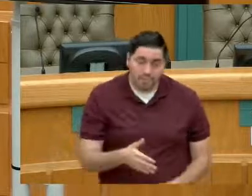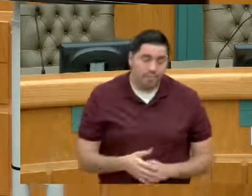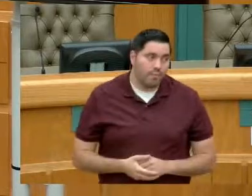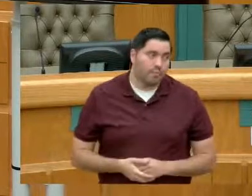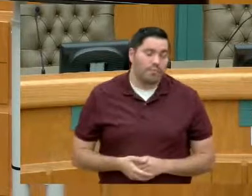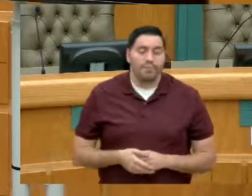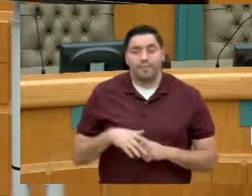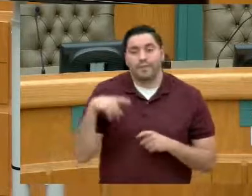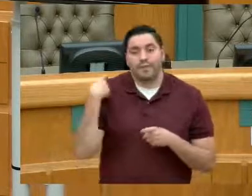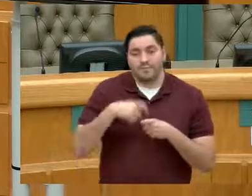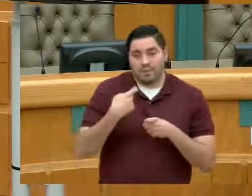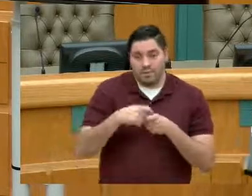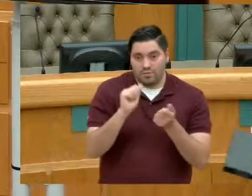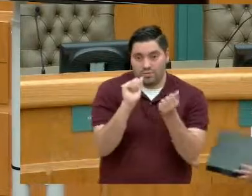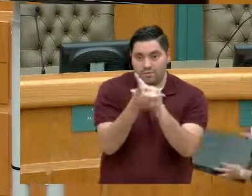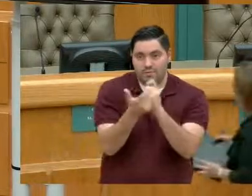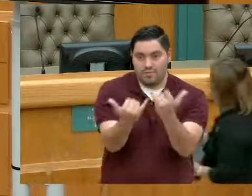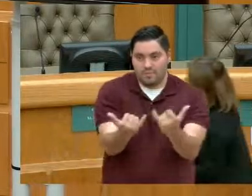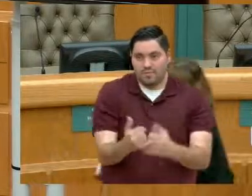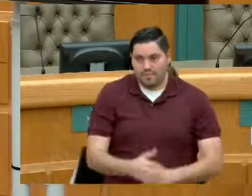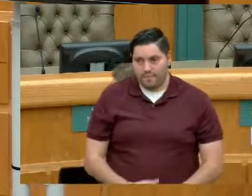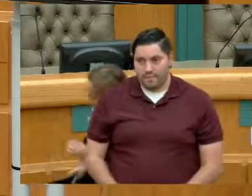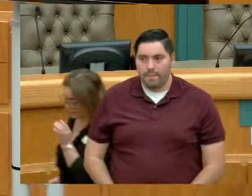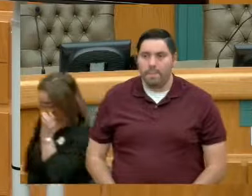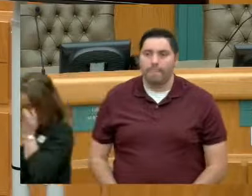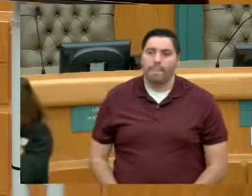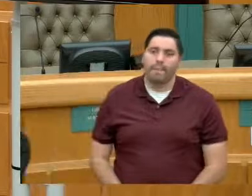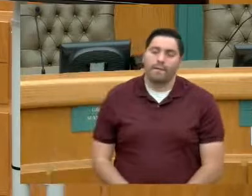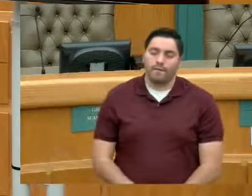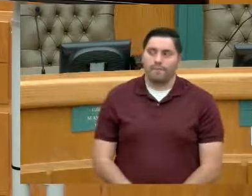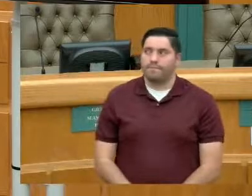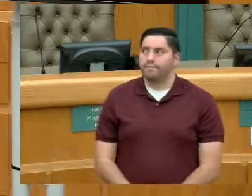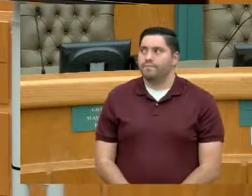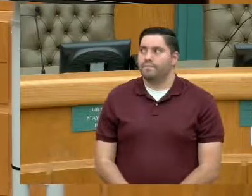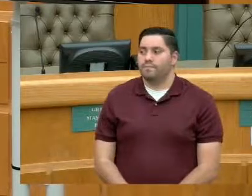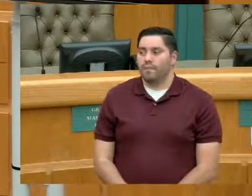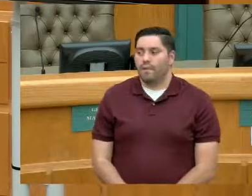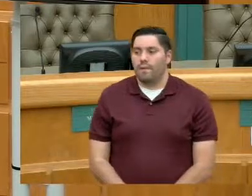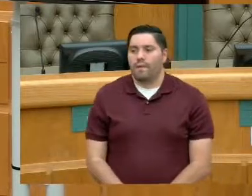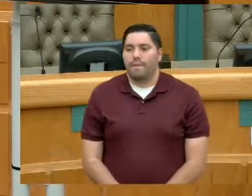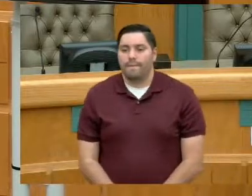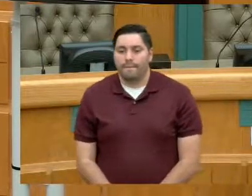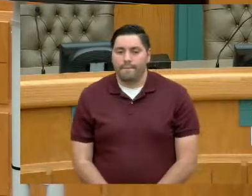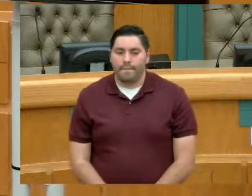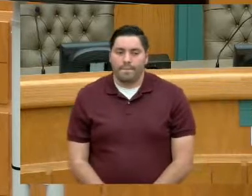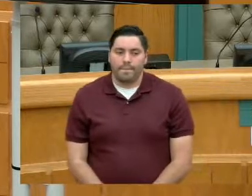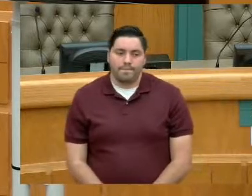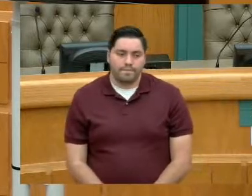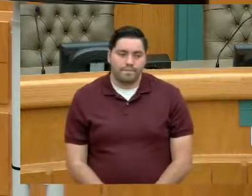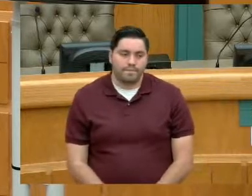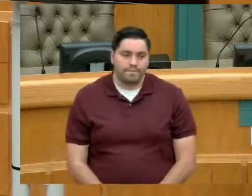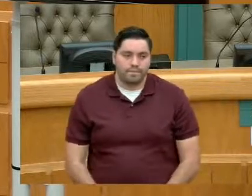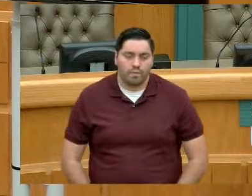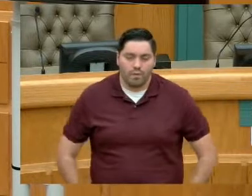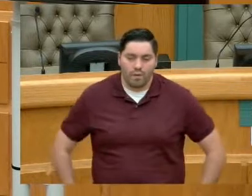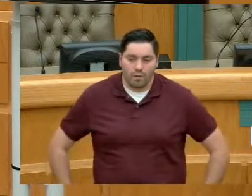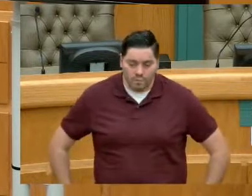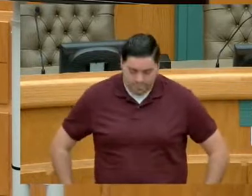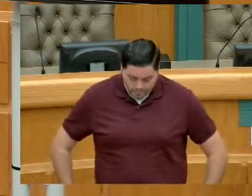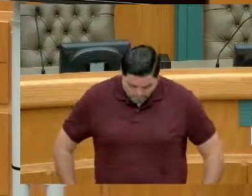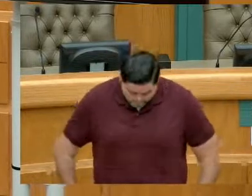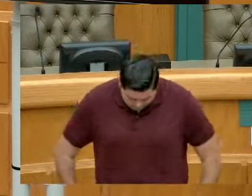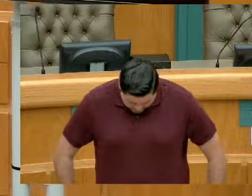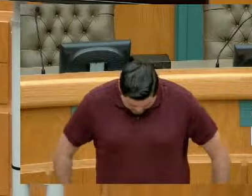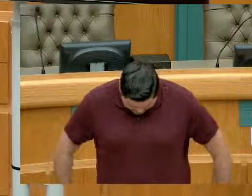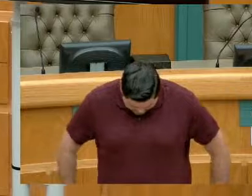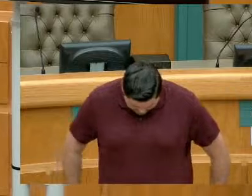En resumen, el Distrito de Salud, en colaboración con el Departamento de Bomberos y Christus Pond, han completado las pruebas en los hogares de ancianos. Solo uno de